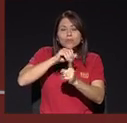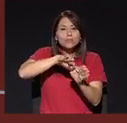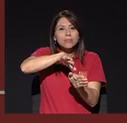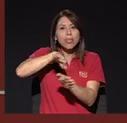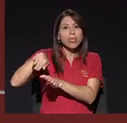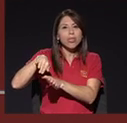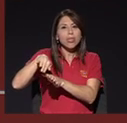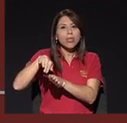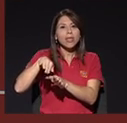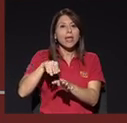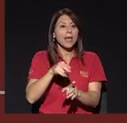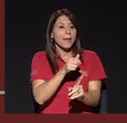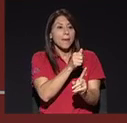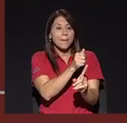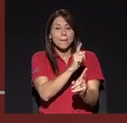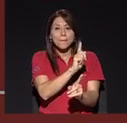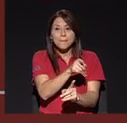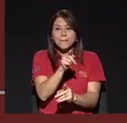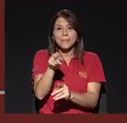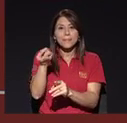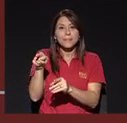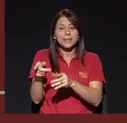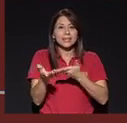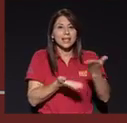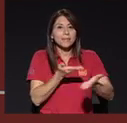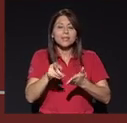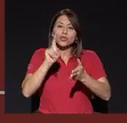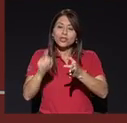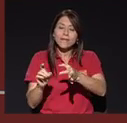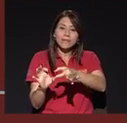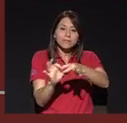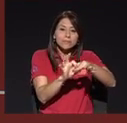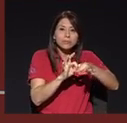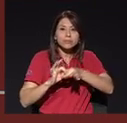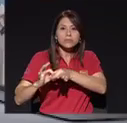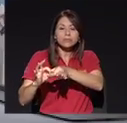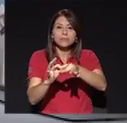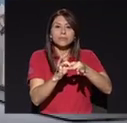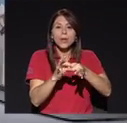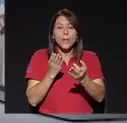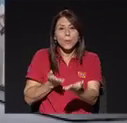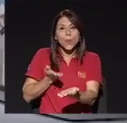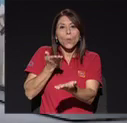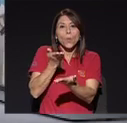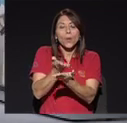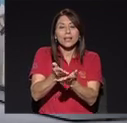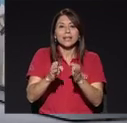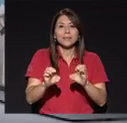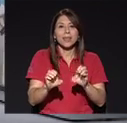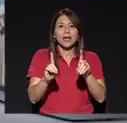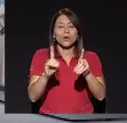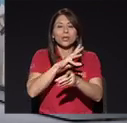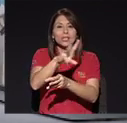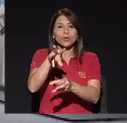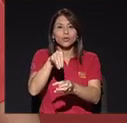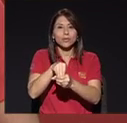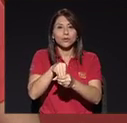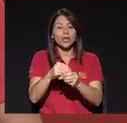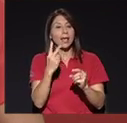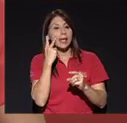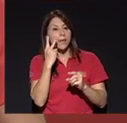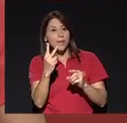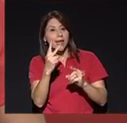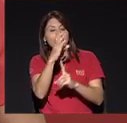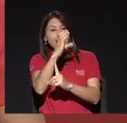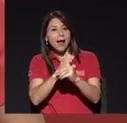estrategias de articulación entre los mismos servicios y de propuestas pedagógicas inclusivas que considere el